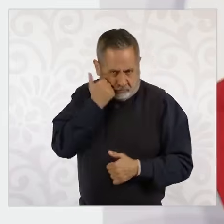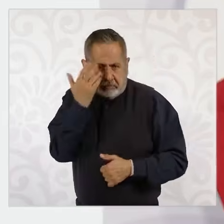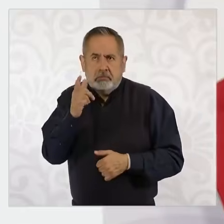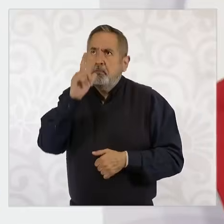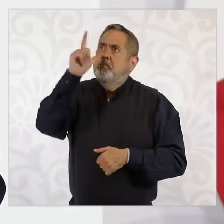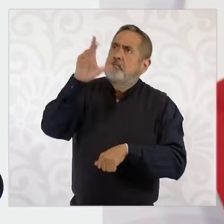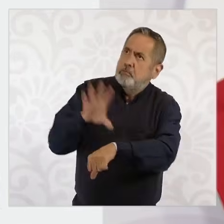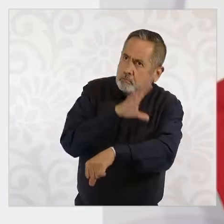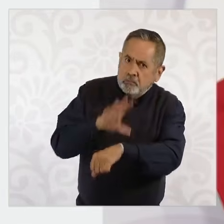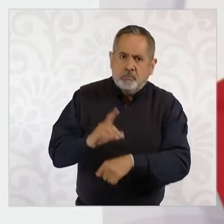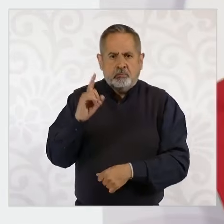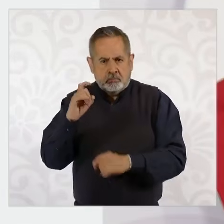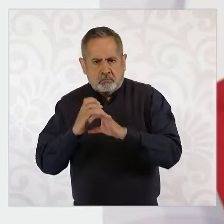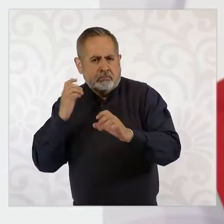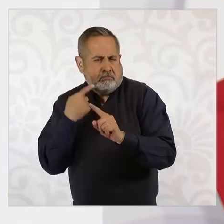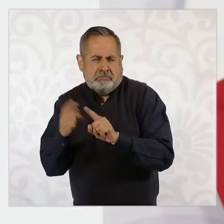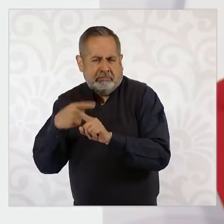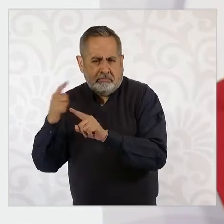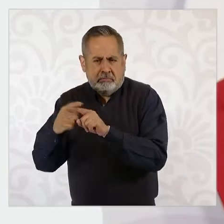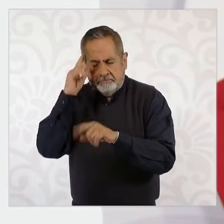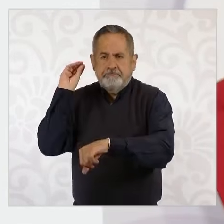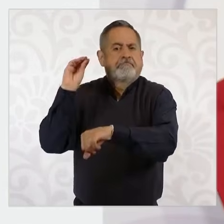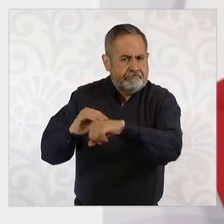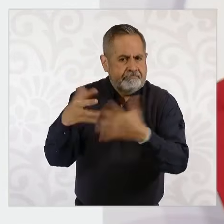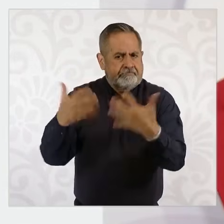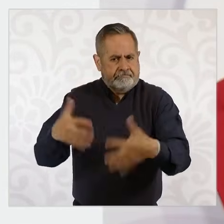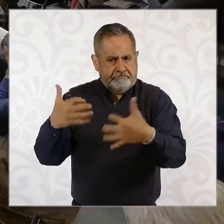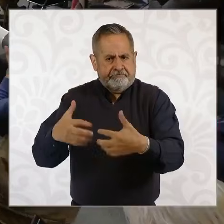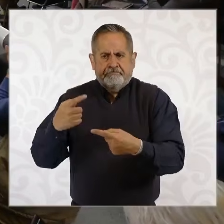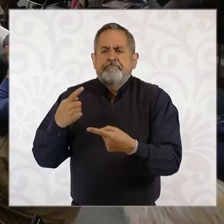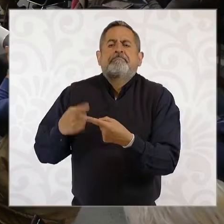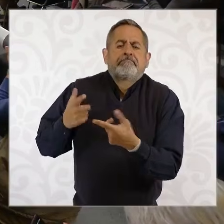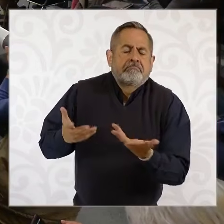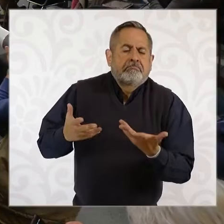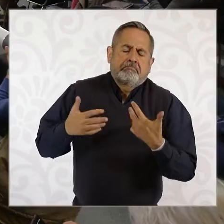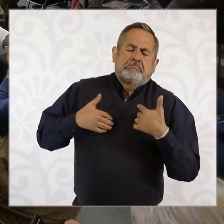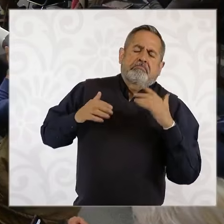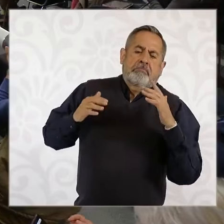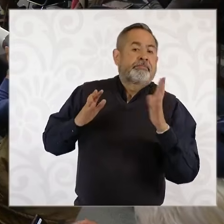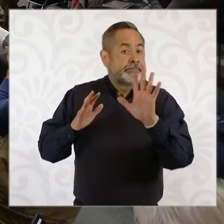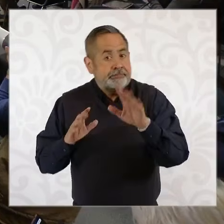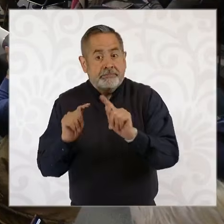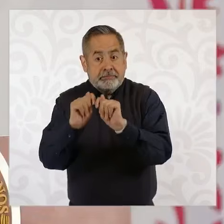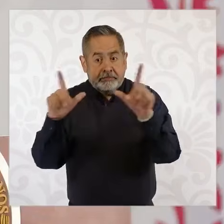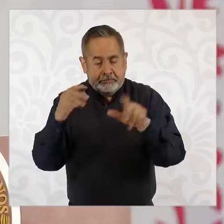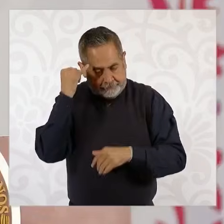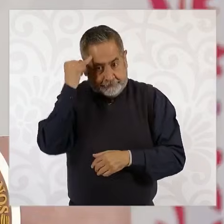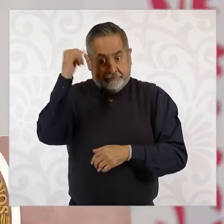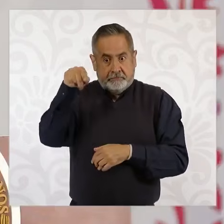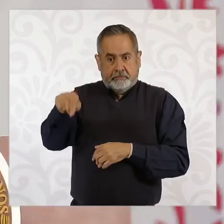al drenaje, a todo lo que se requiere para poner una fábrica ahí? Entonces, Tlaxcala lo que hizo fue un